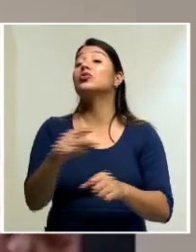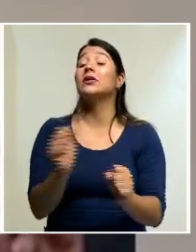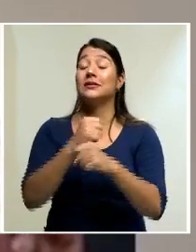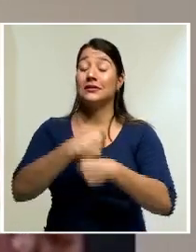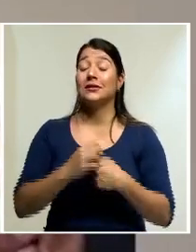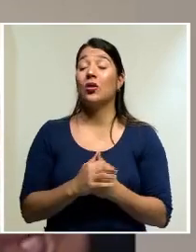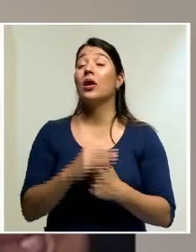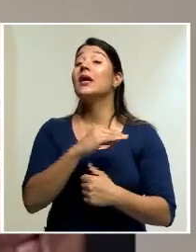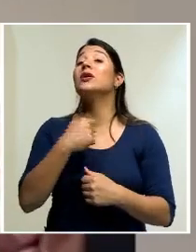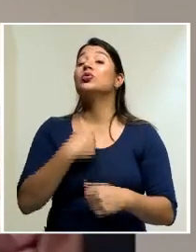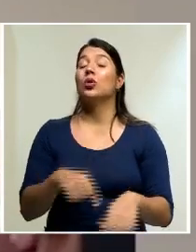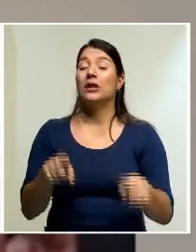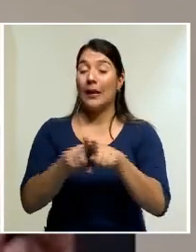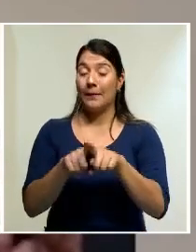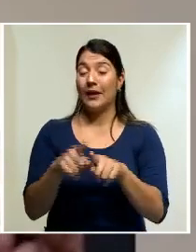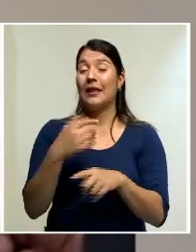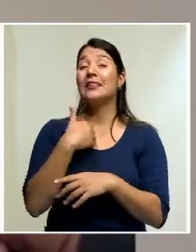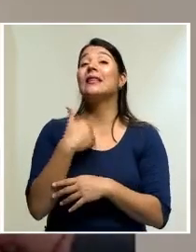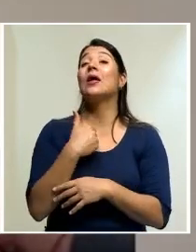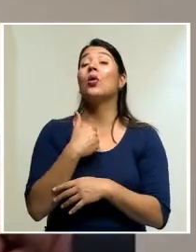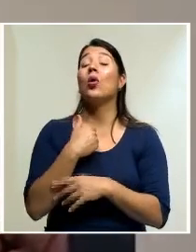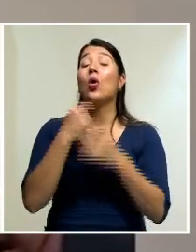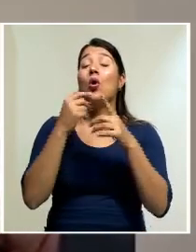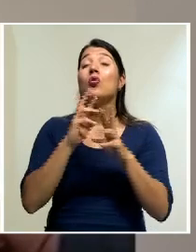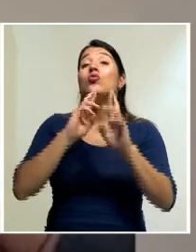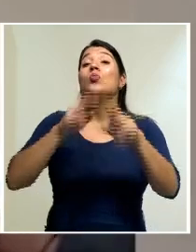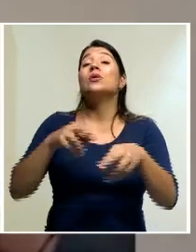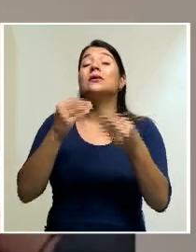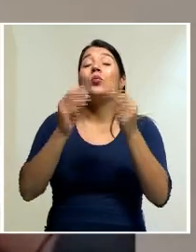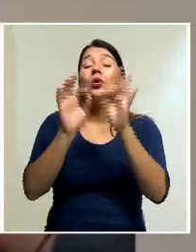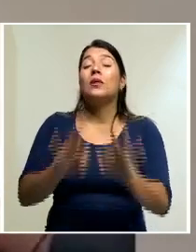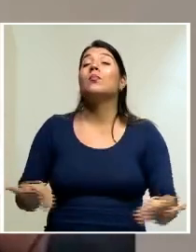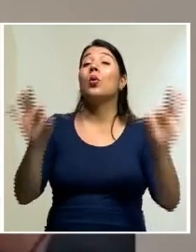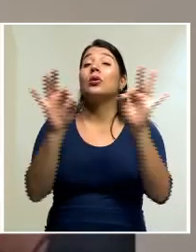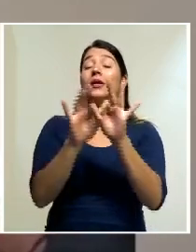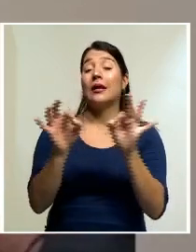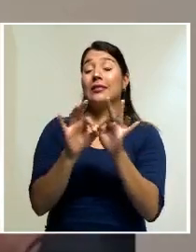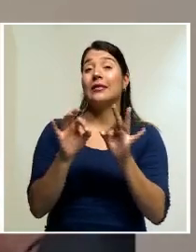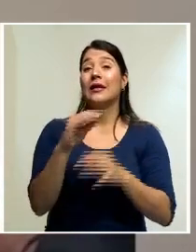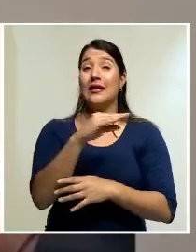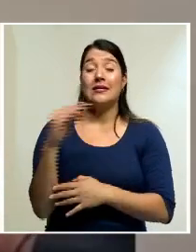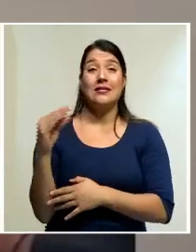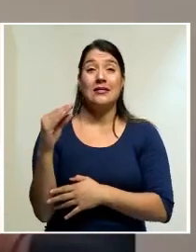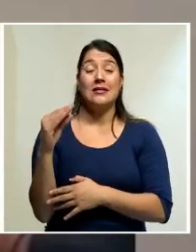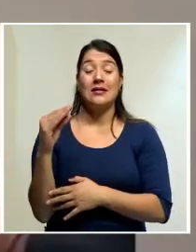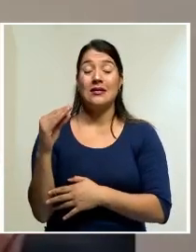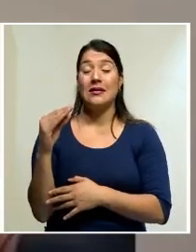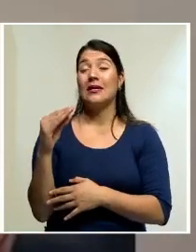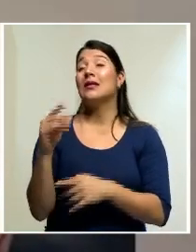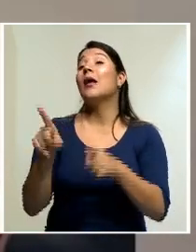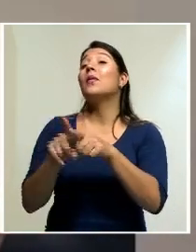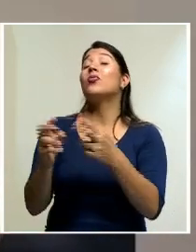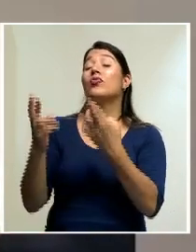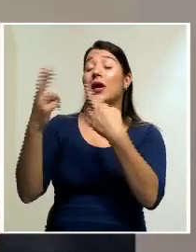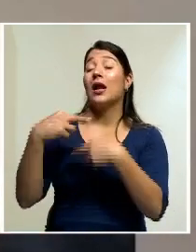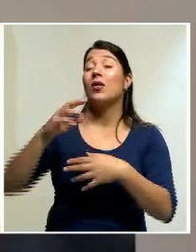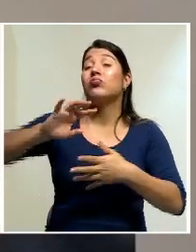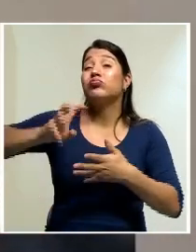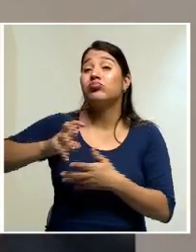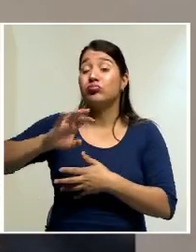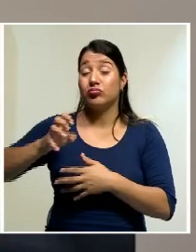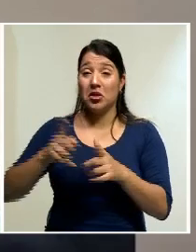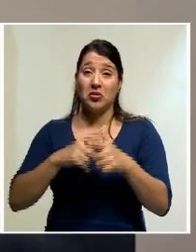Tengo resultados importantes que nos han dado de Limón, y la verdad es que a todos